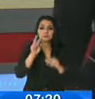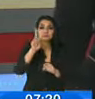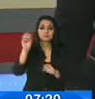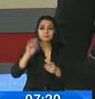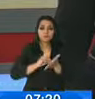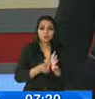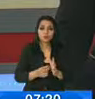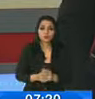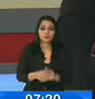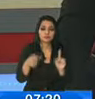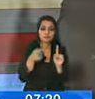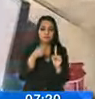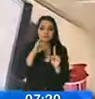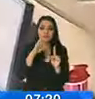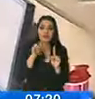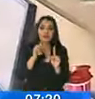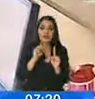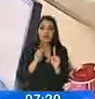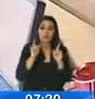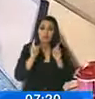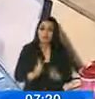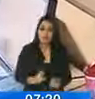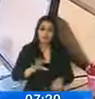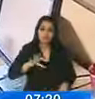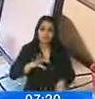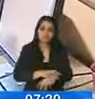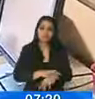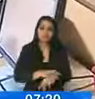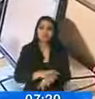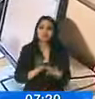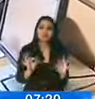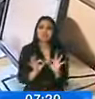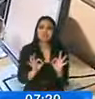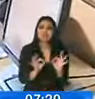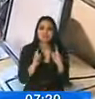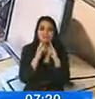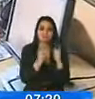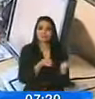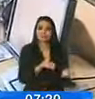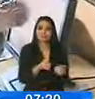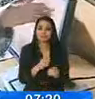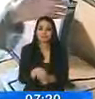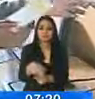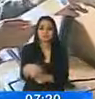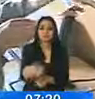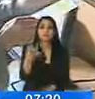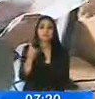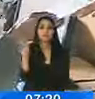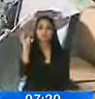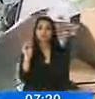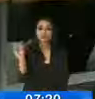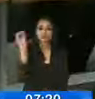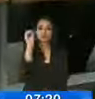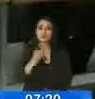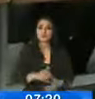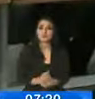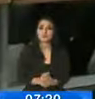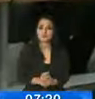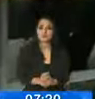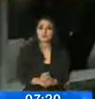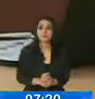7:20 a.m, Fernando Villavicencio tendrá que colocarse un dispositivo de rastreo electrónico el próximo 18 de octubre. Así lo